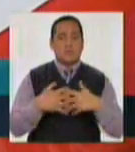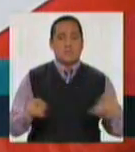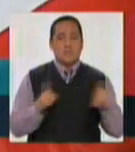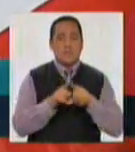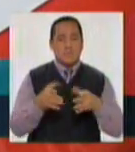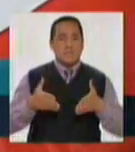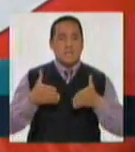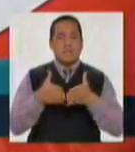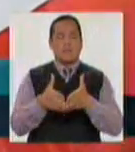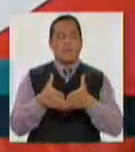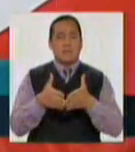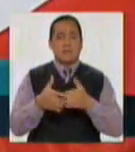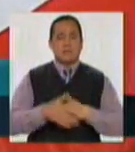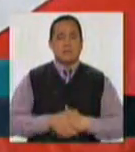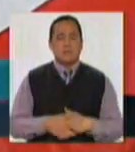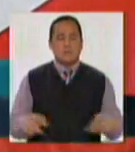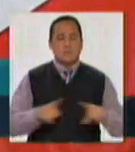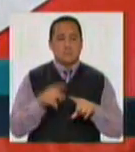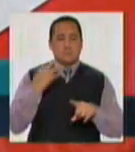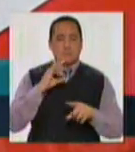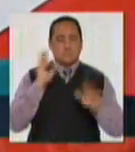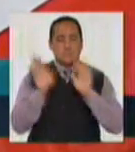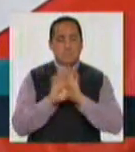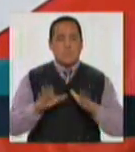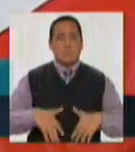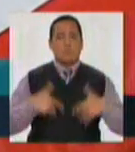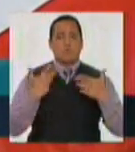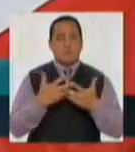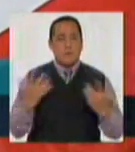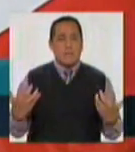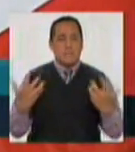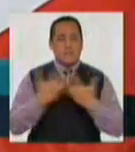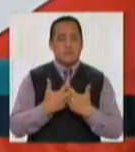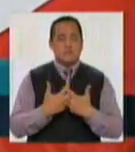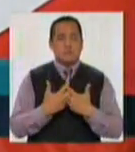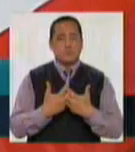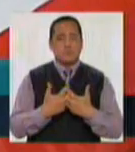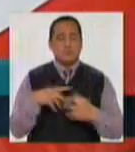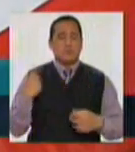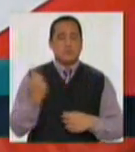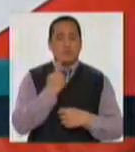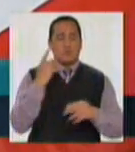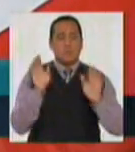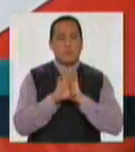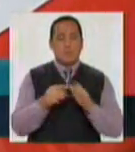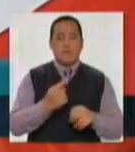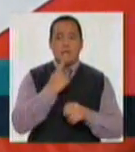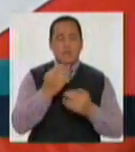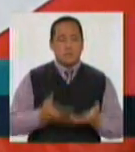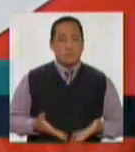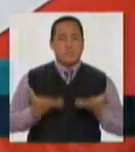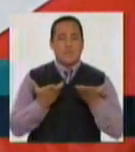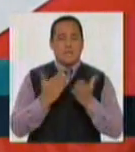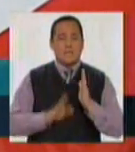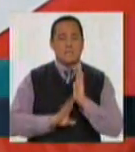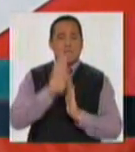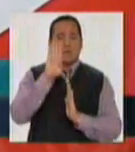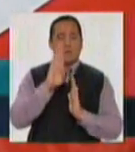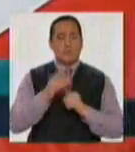naval. Siempre que sea posible la integración, solo será un aporte para el